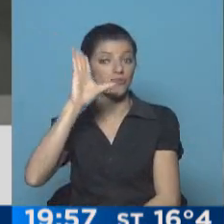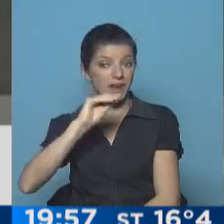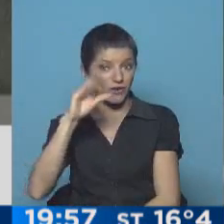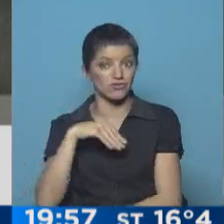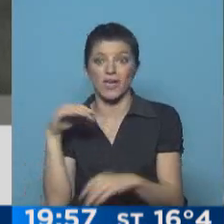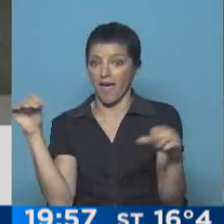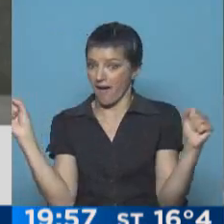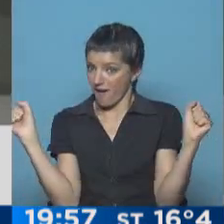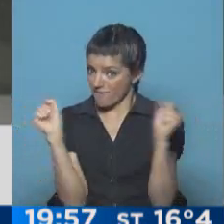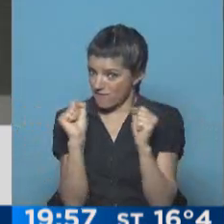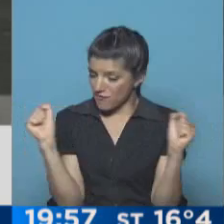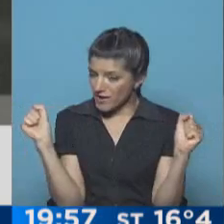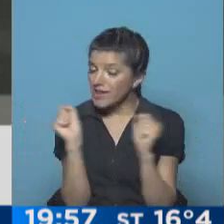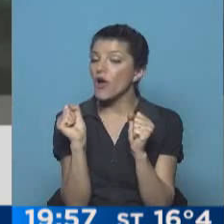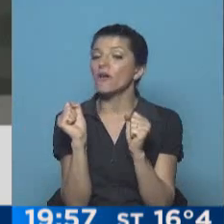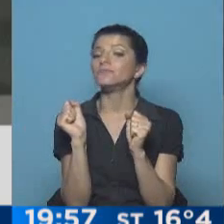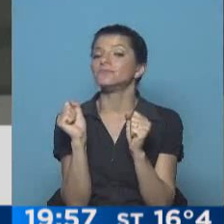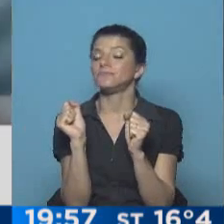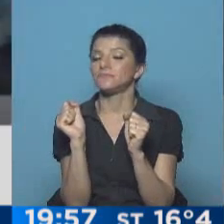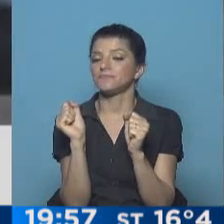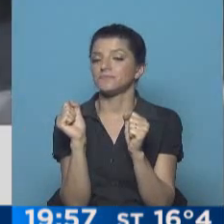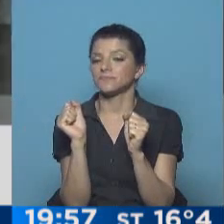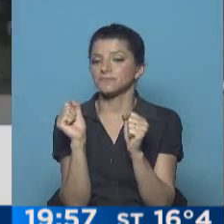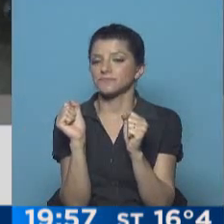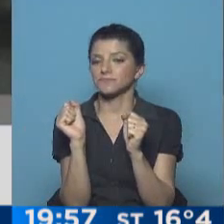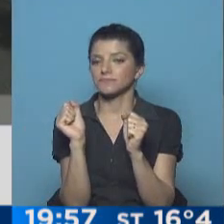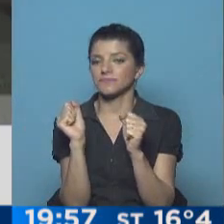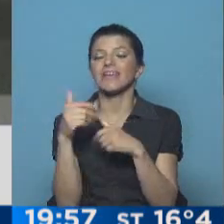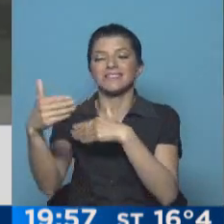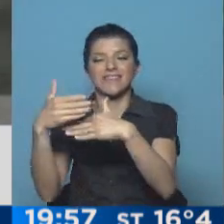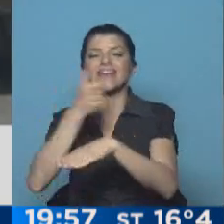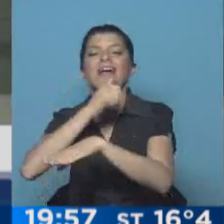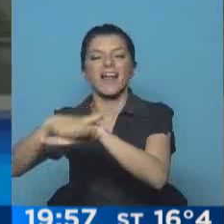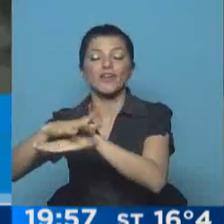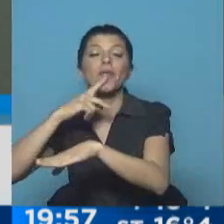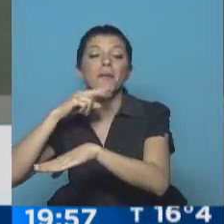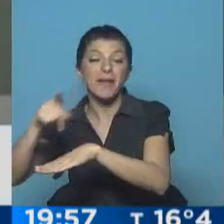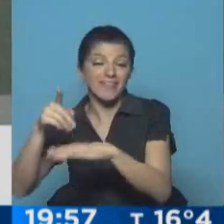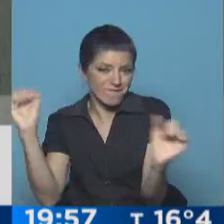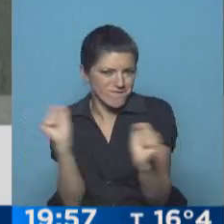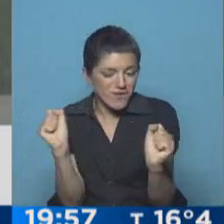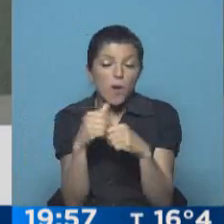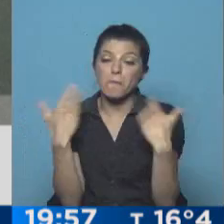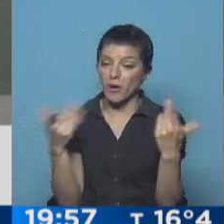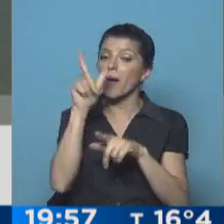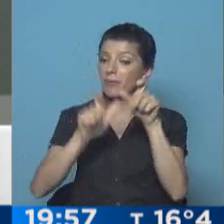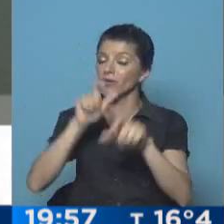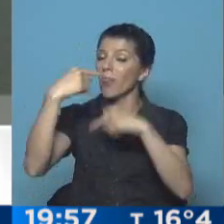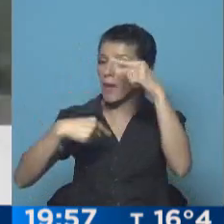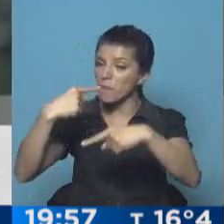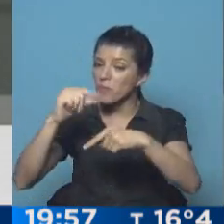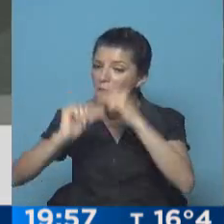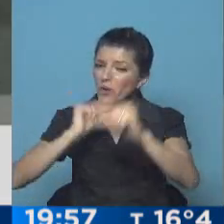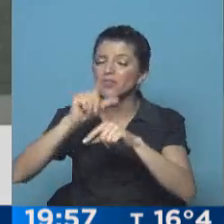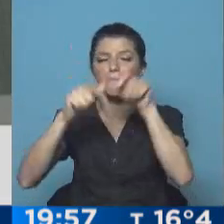mucho frío aquí en la zona del estadio Monumental cerca del río de la plata pero la gente sí se va acercando Igualmente